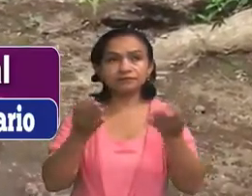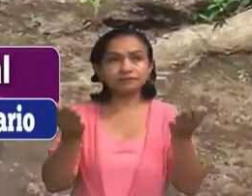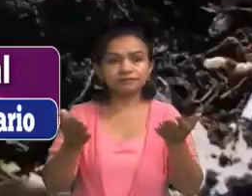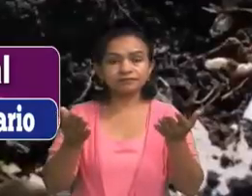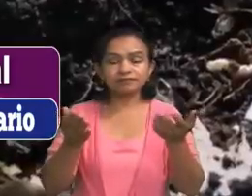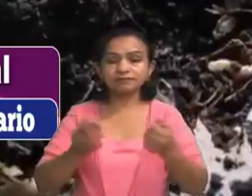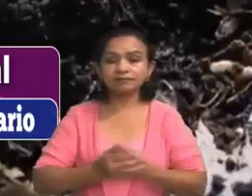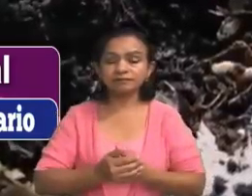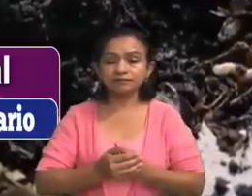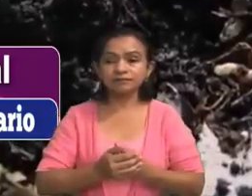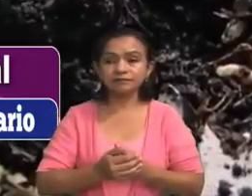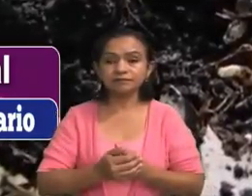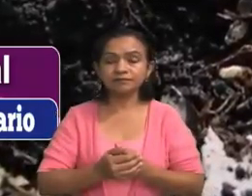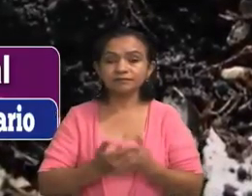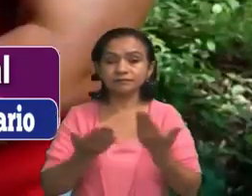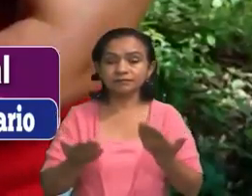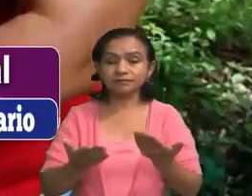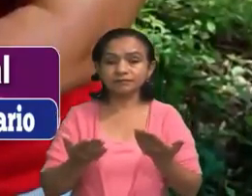parte